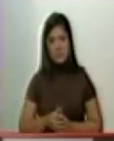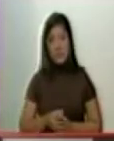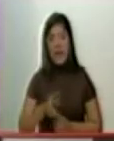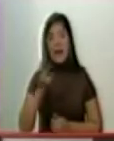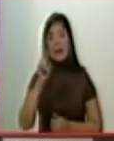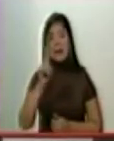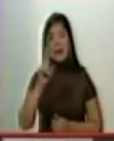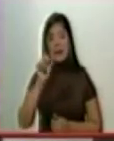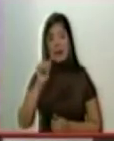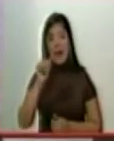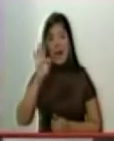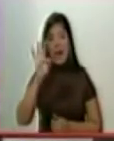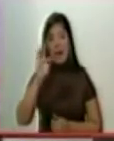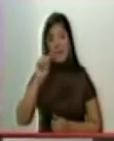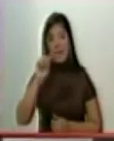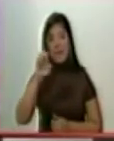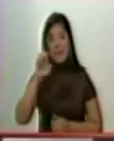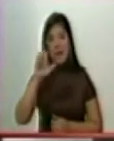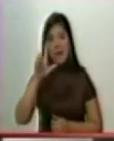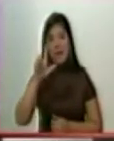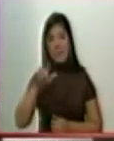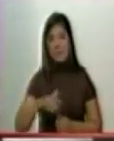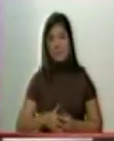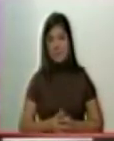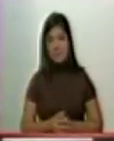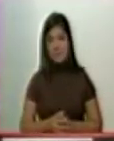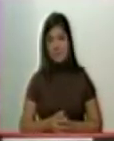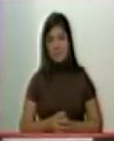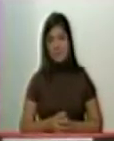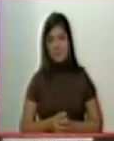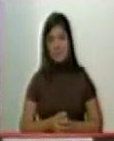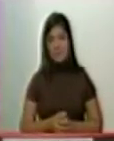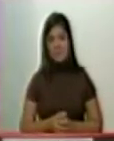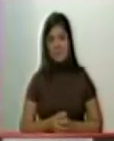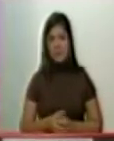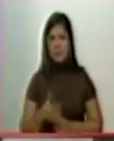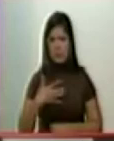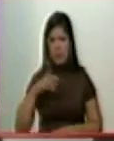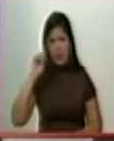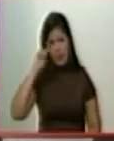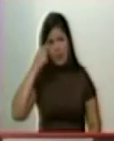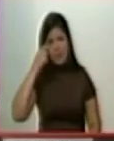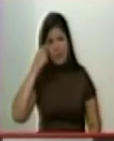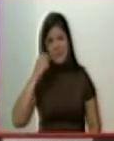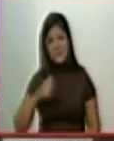Rafael María, que hace, lo recordaba,